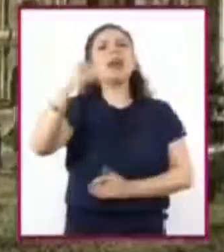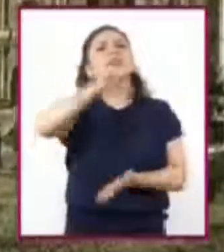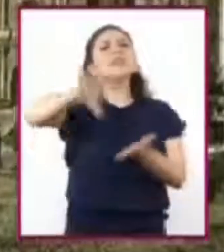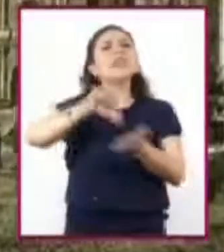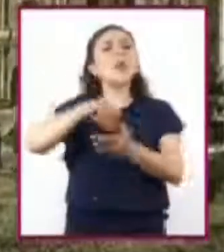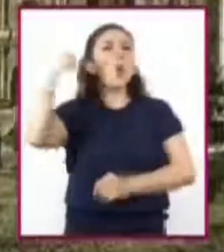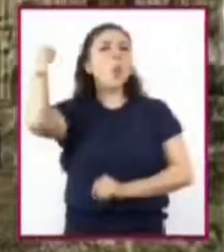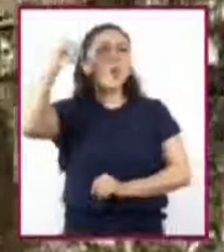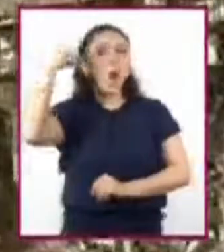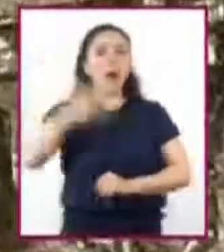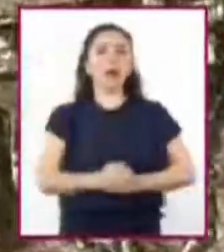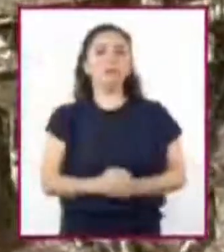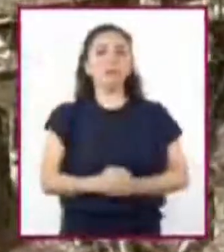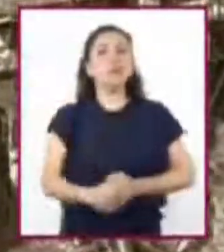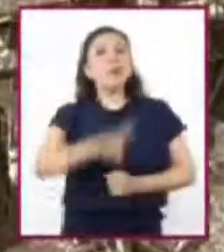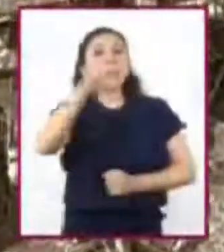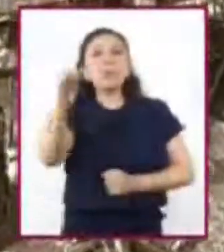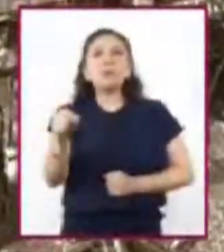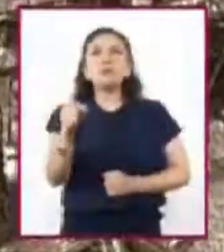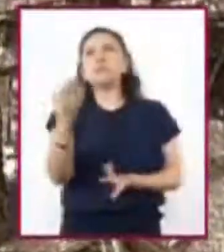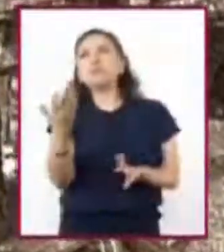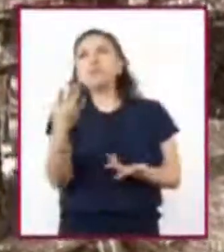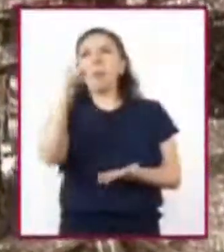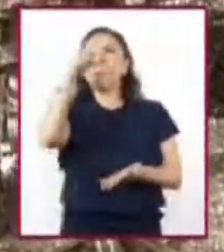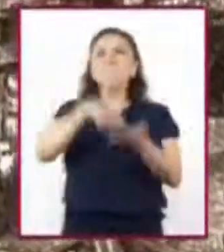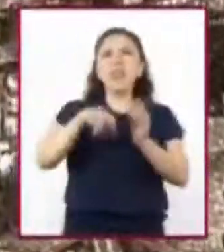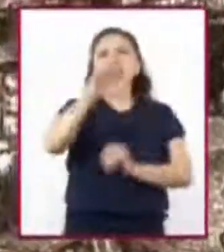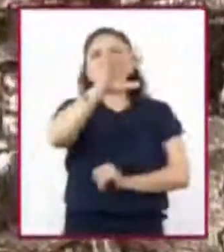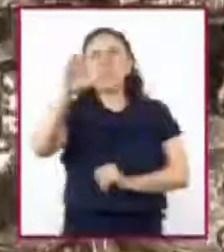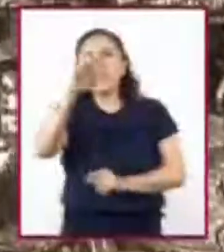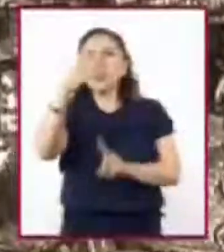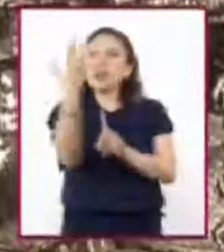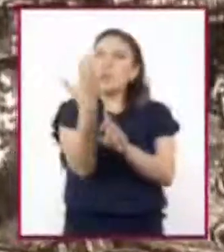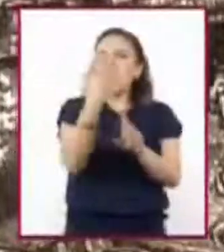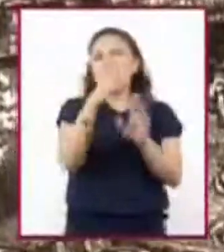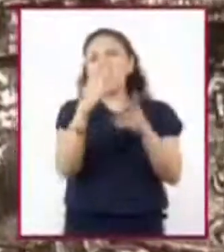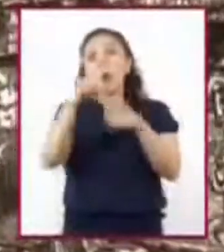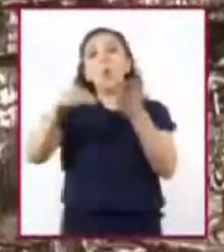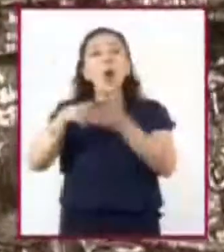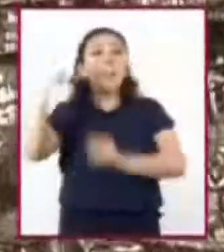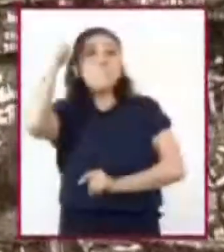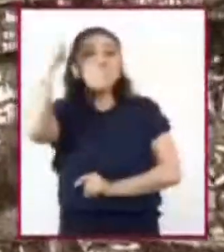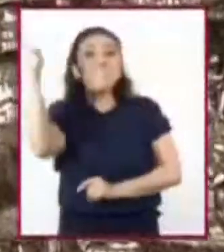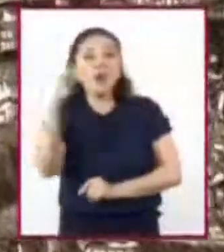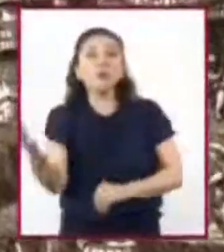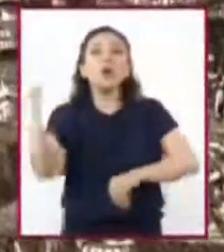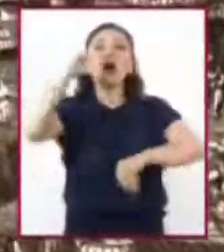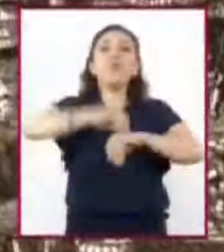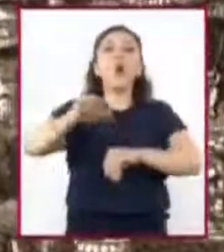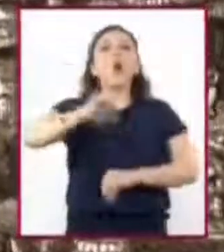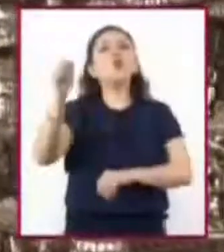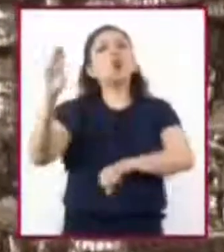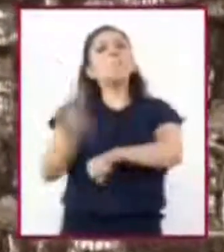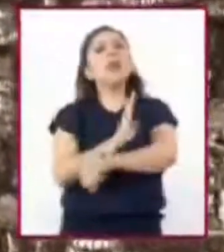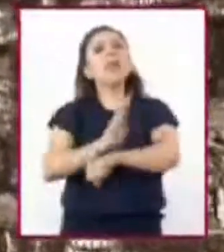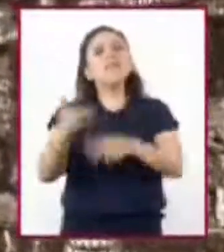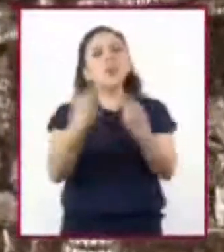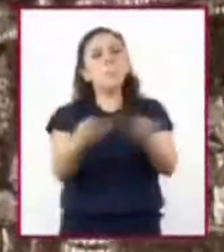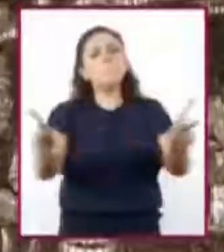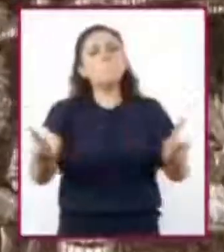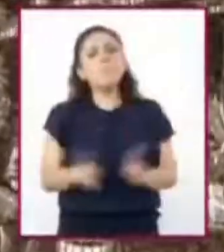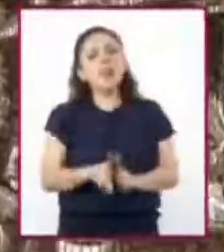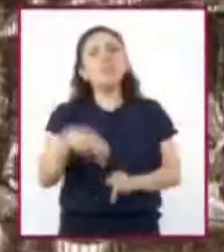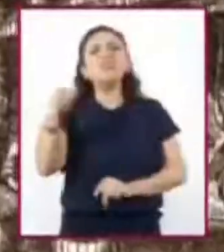Oaxaca. Para mediados del siglo XVI, en Pachuca, se introdujo el beneficio de patio, o sistema